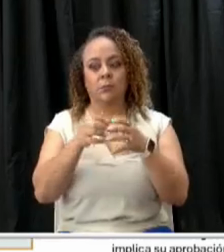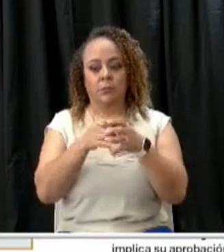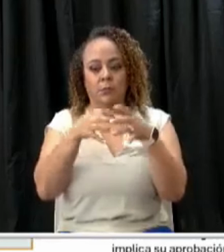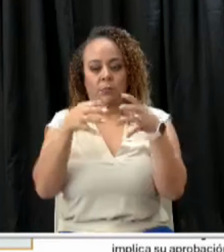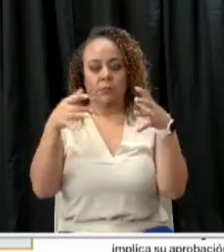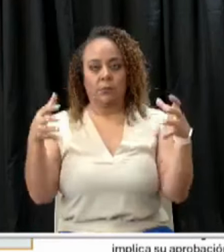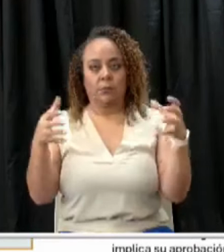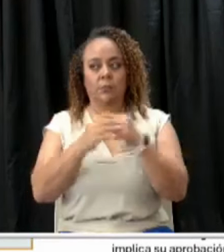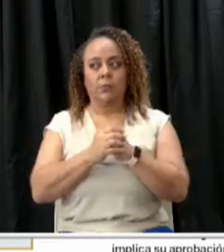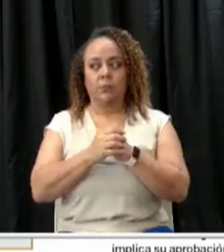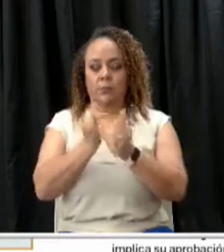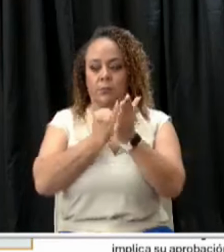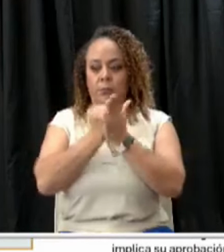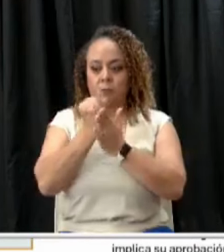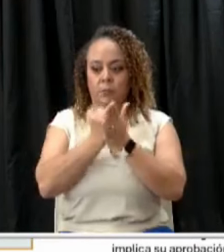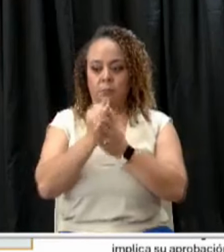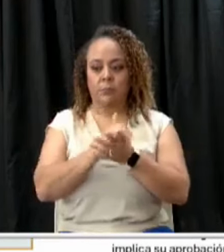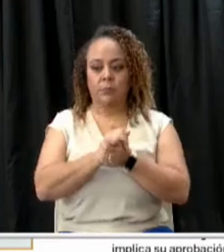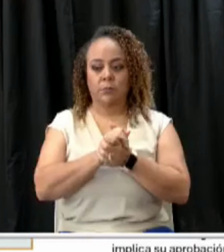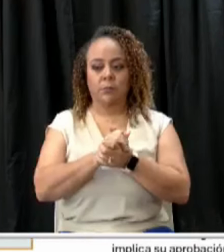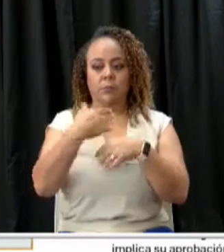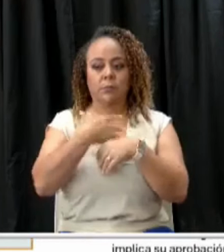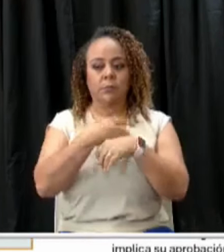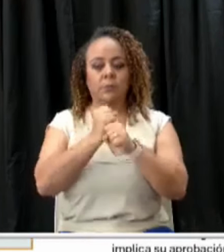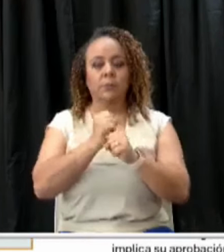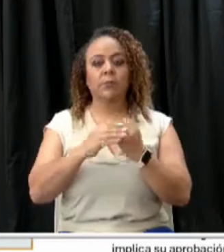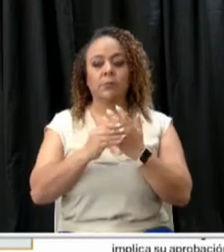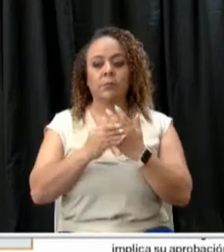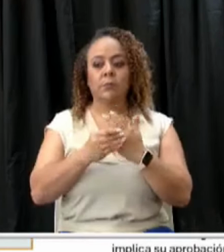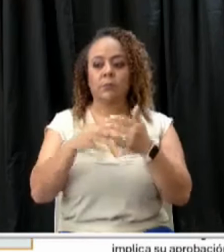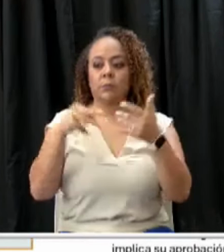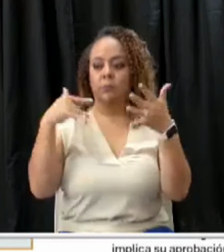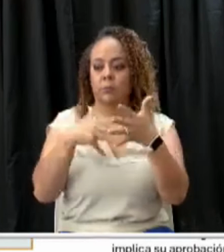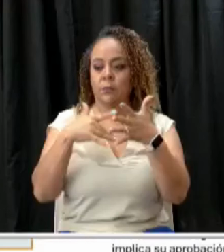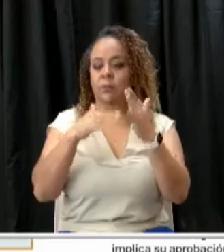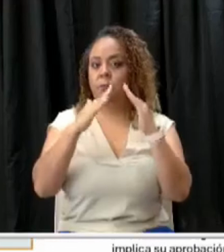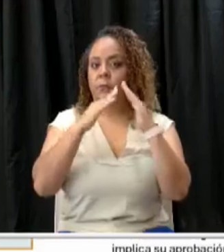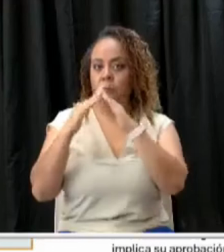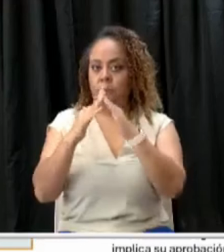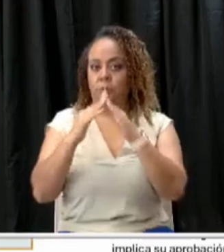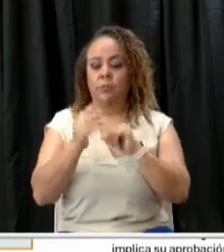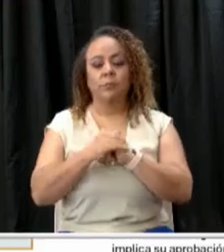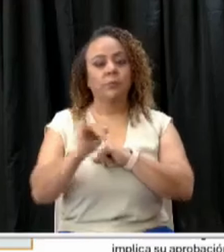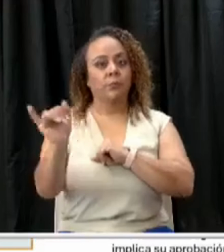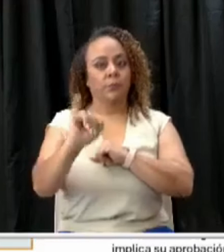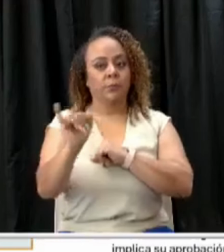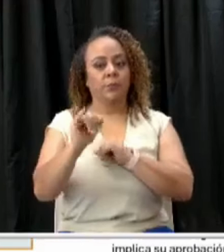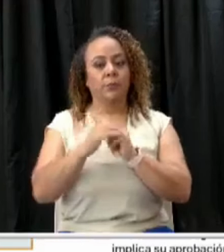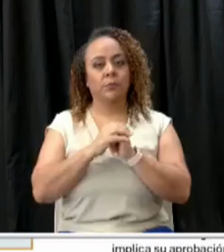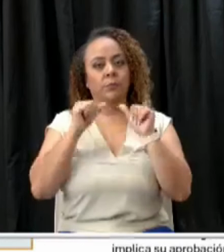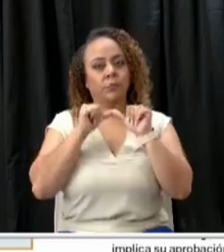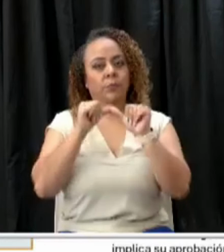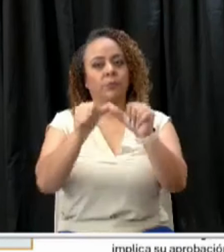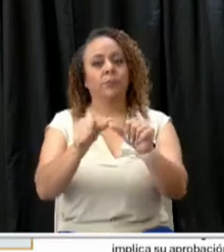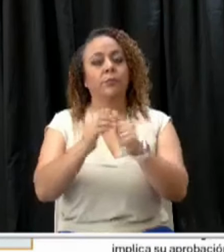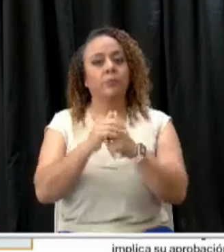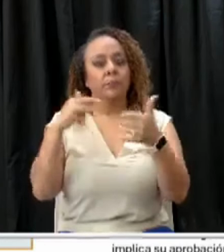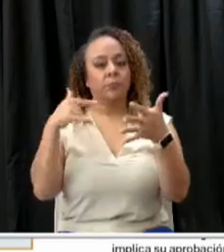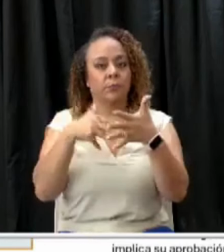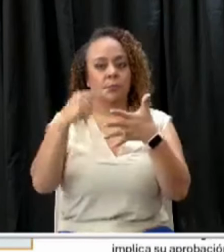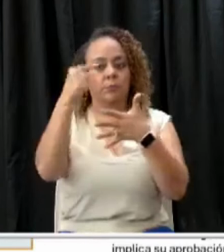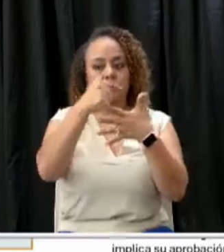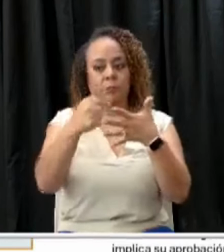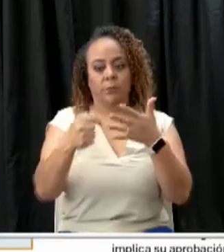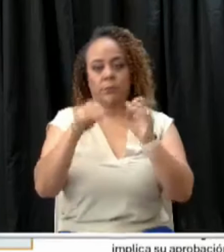alcance de las investigaciones, haciendo estudios comunitarios, también siguiendo, estudiando